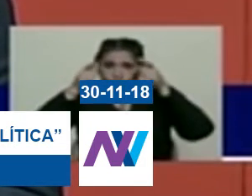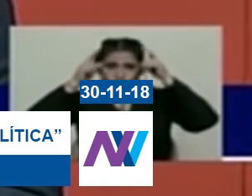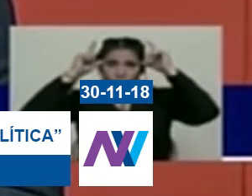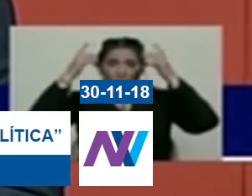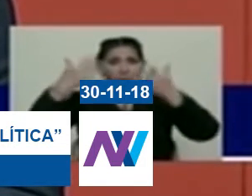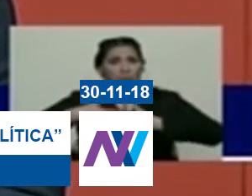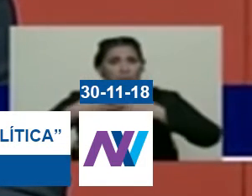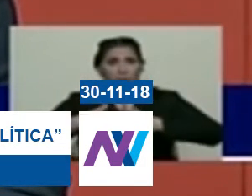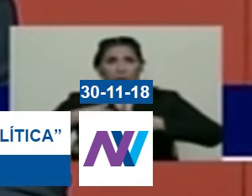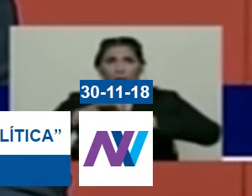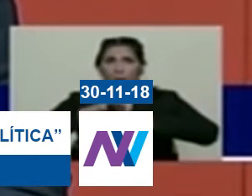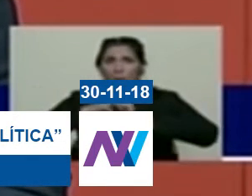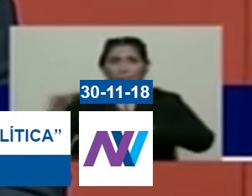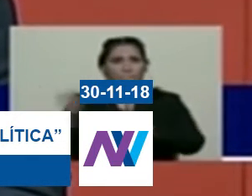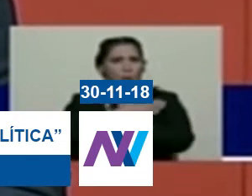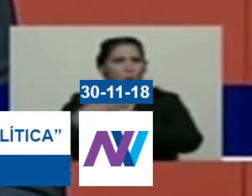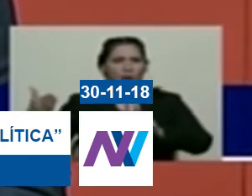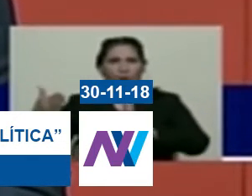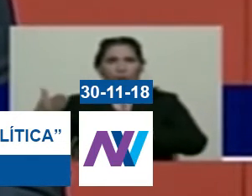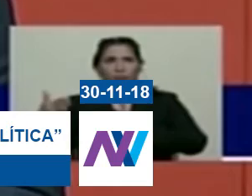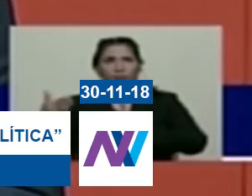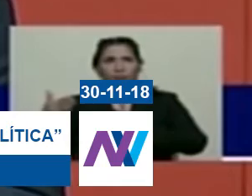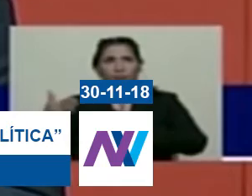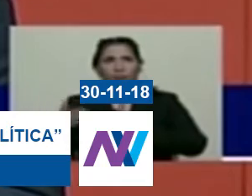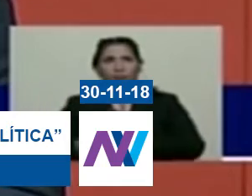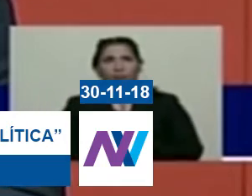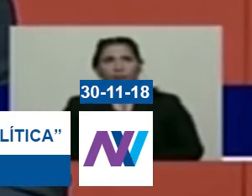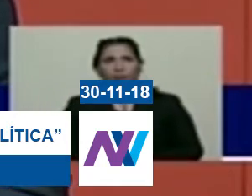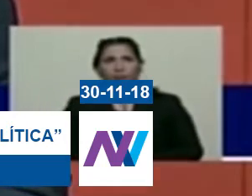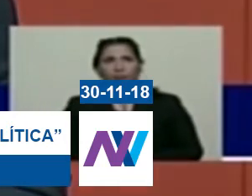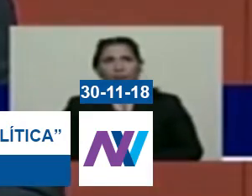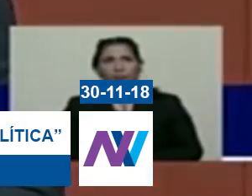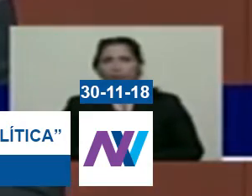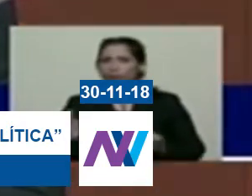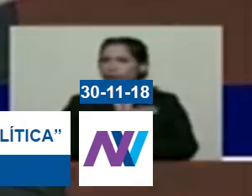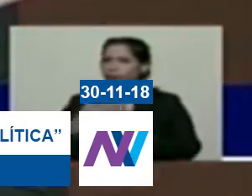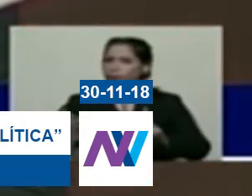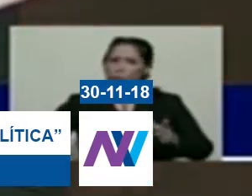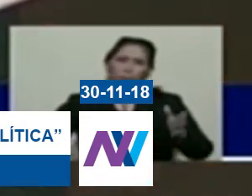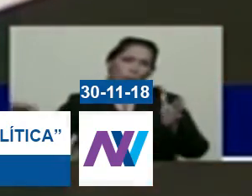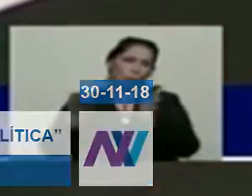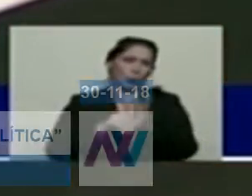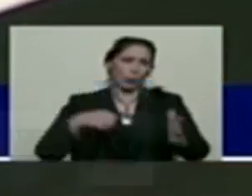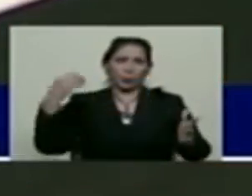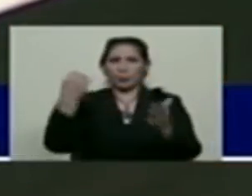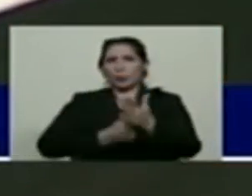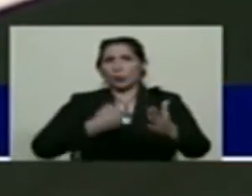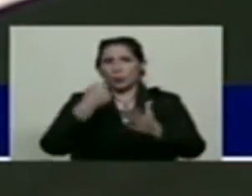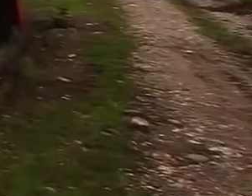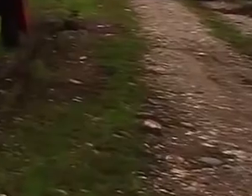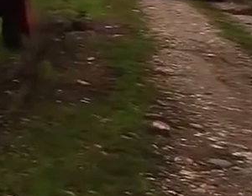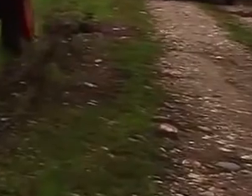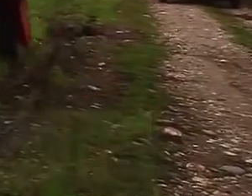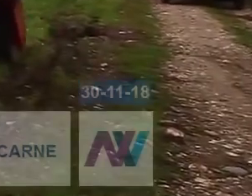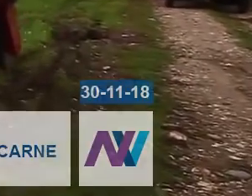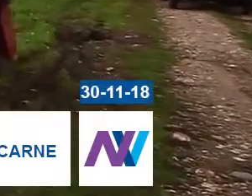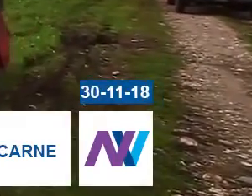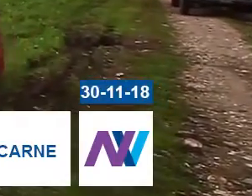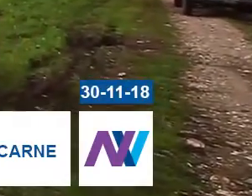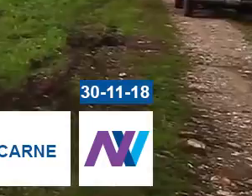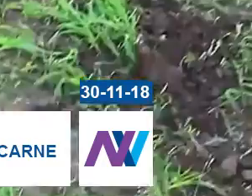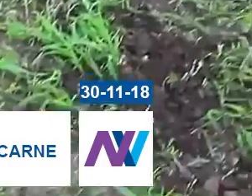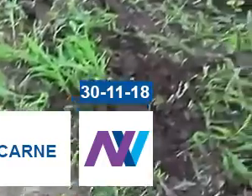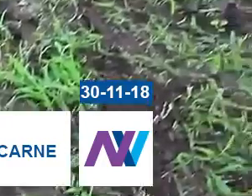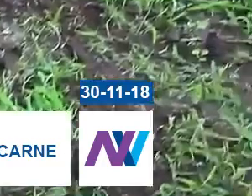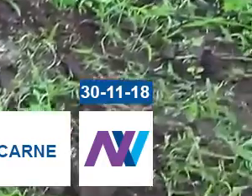han violado reiteradamente la política de precios acordados el aissami aseguró